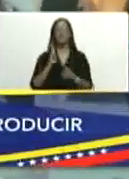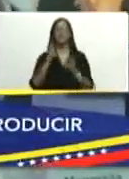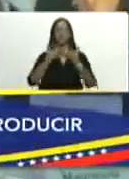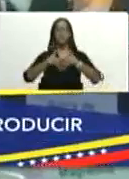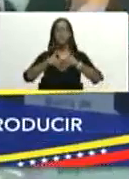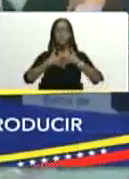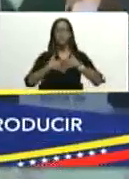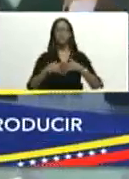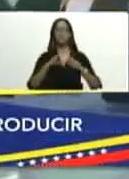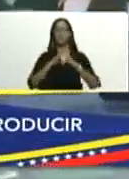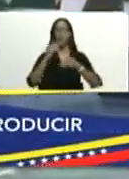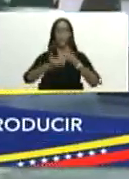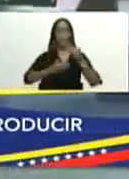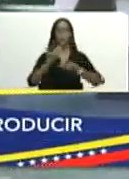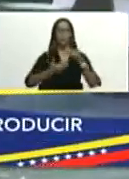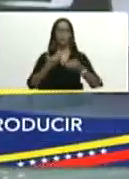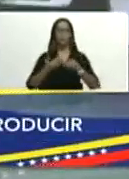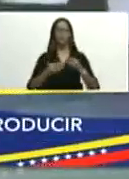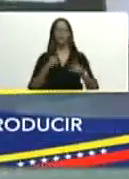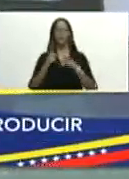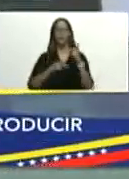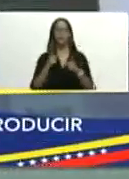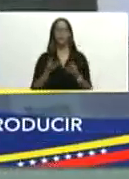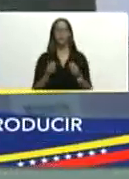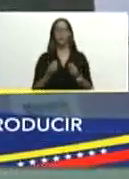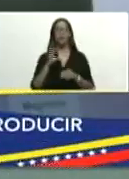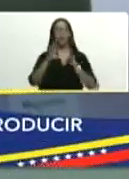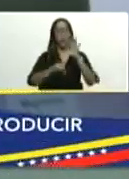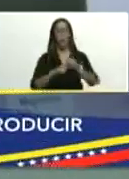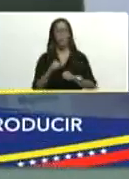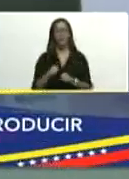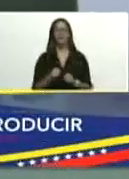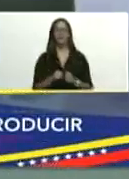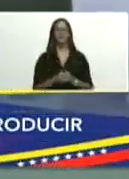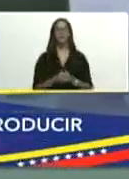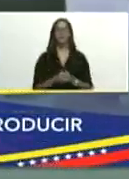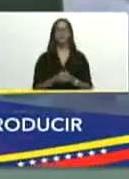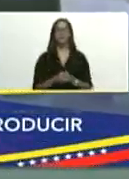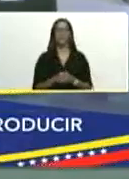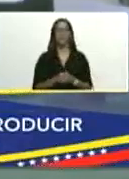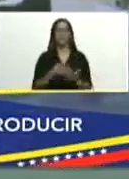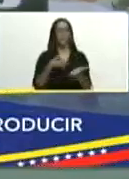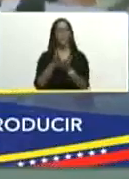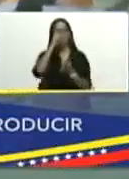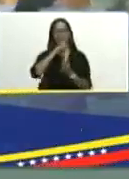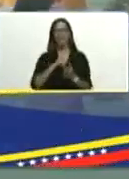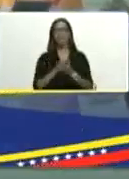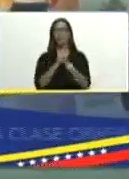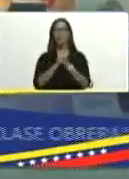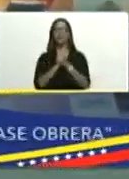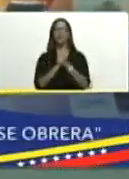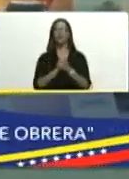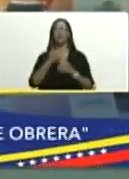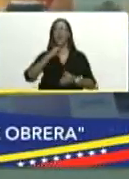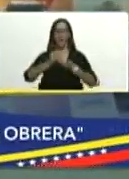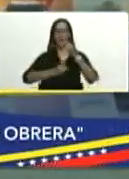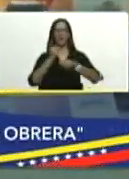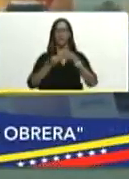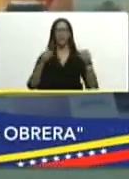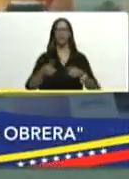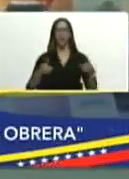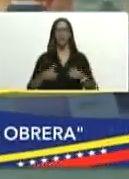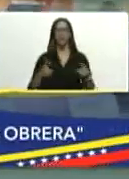procesos productivos es mucho lo que hay que Mostrar al frente nazareñañez compañero hay que hacer un gran esfuerzo